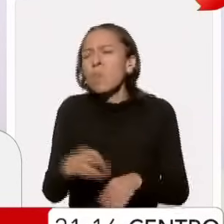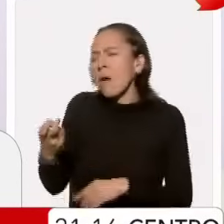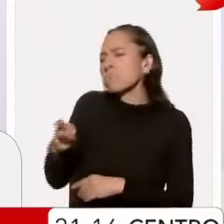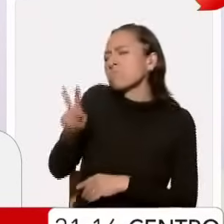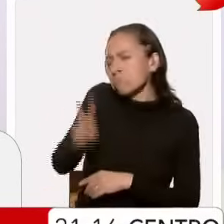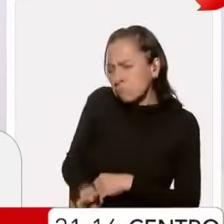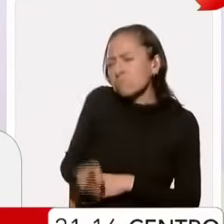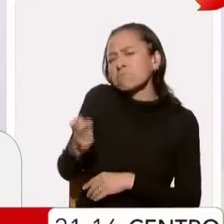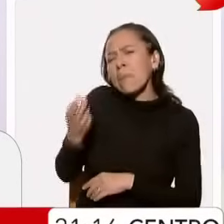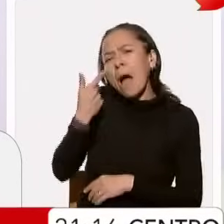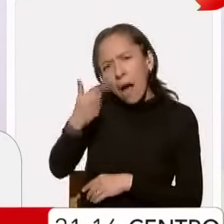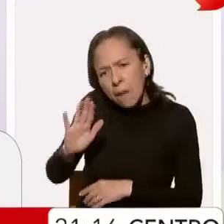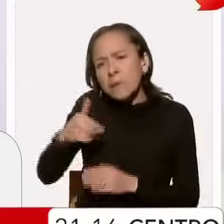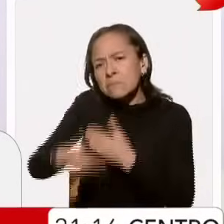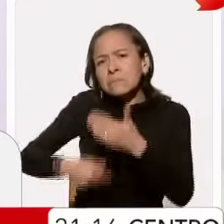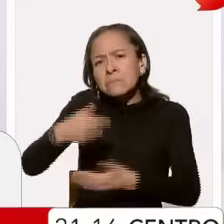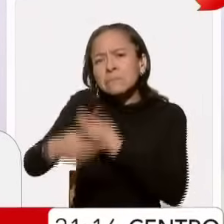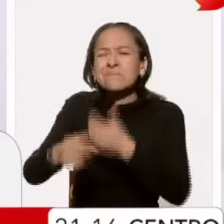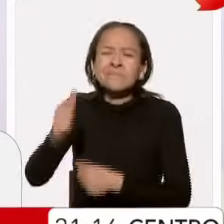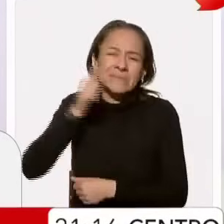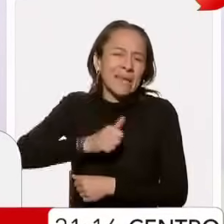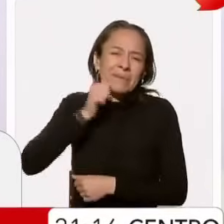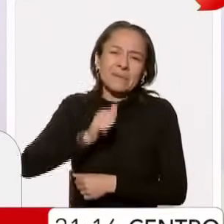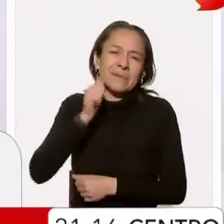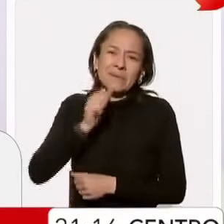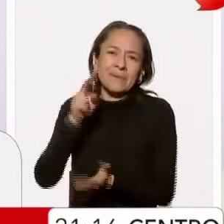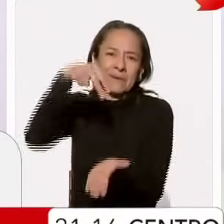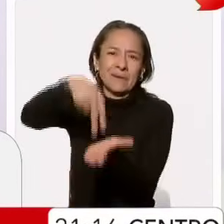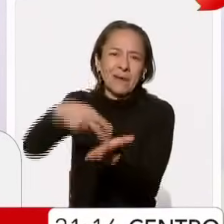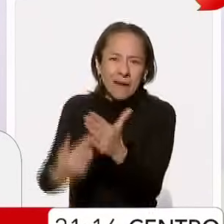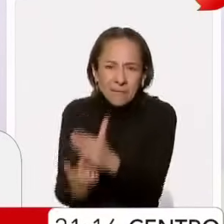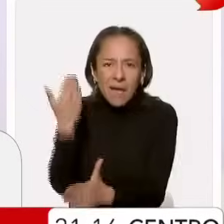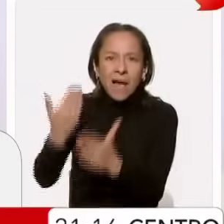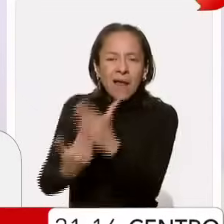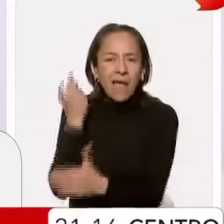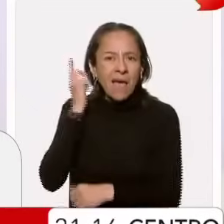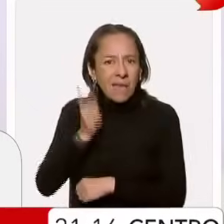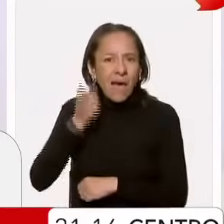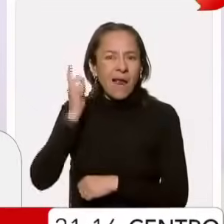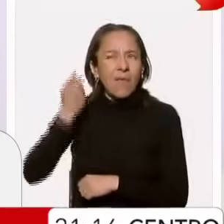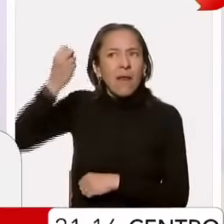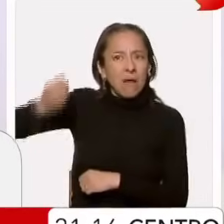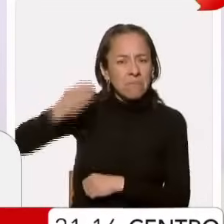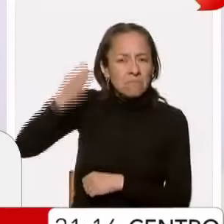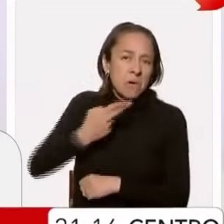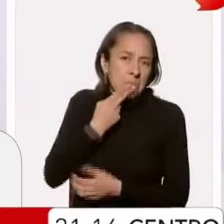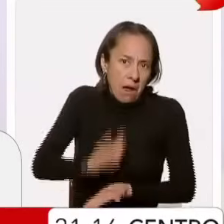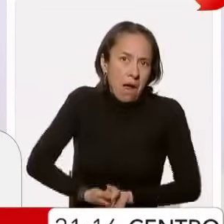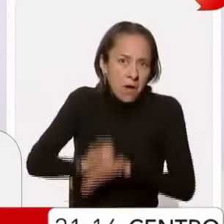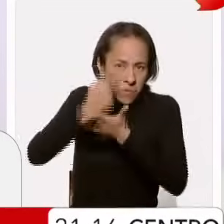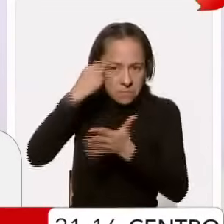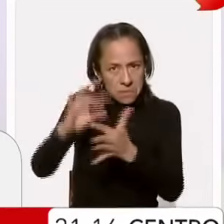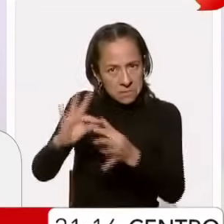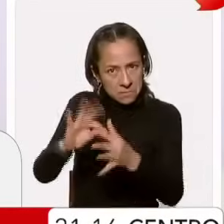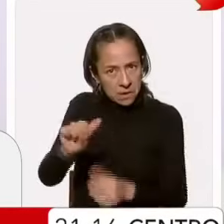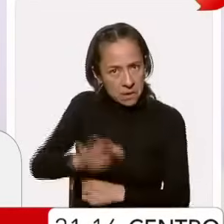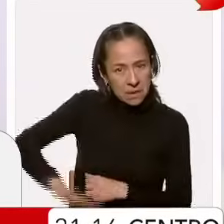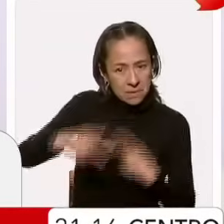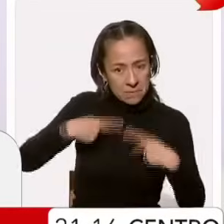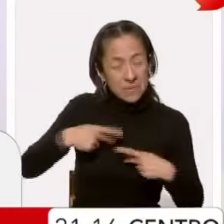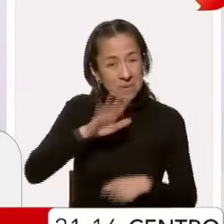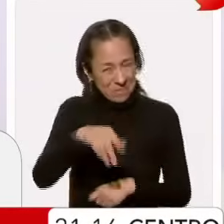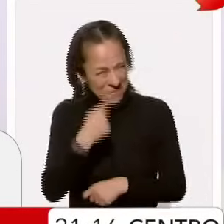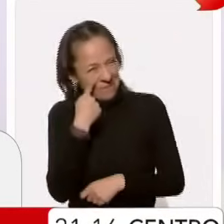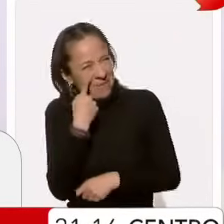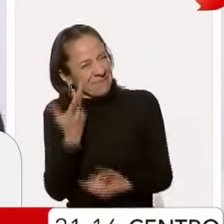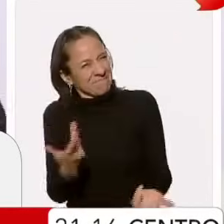cosas a la población del país y a la gente en nuestro momento, que es mayoría. Pero fíjense cómo es la vida. Hoy, por azares del destino, comí